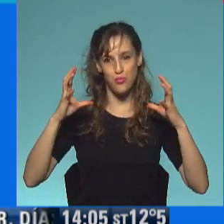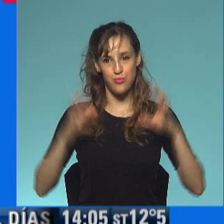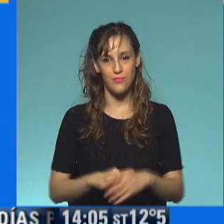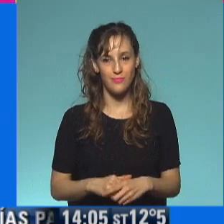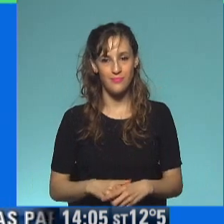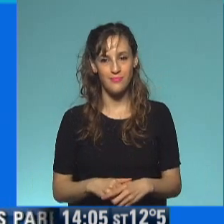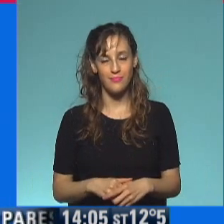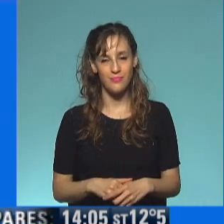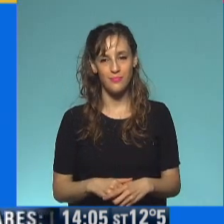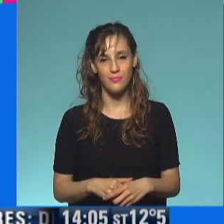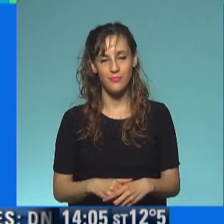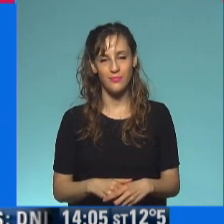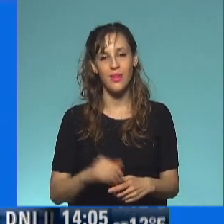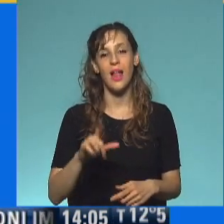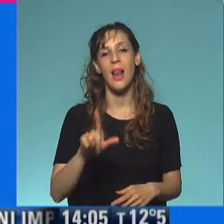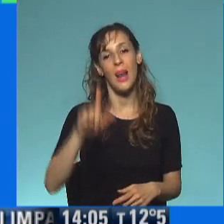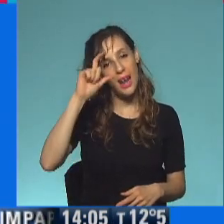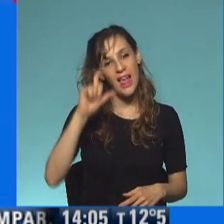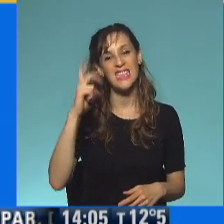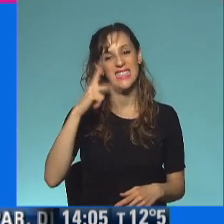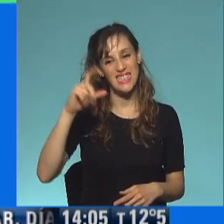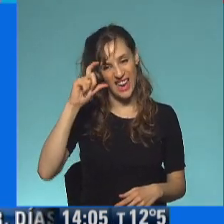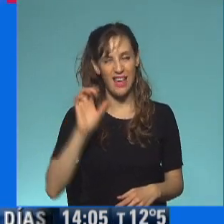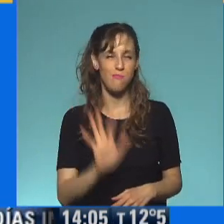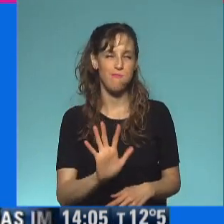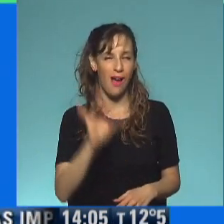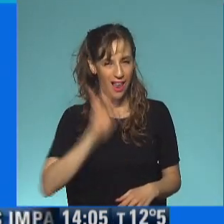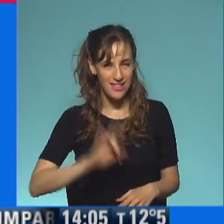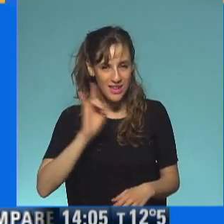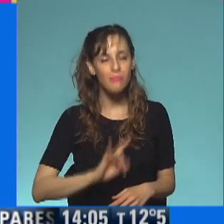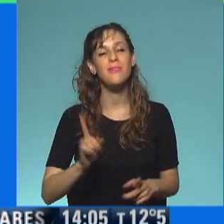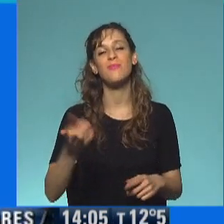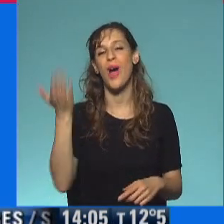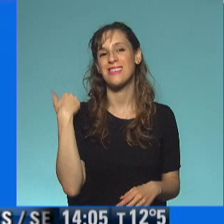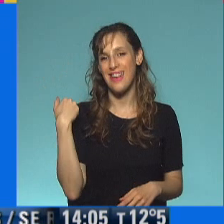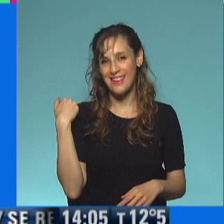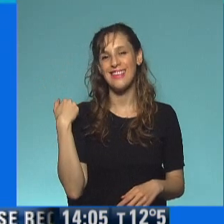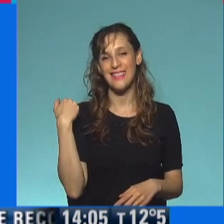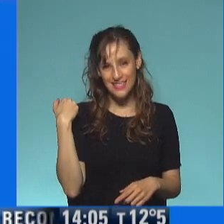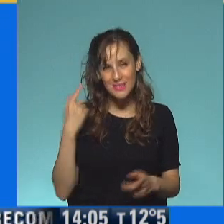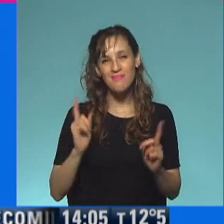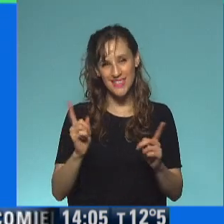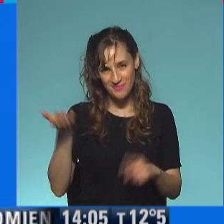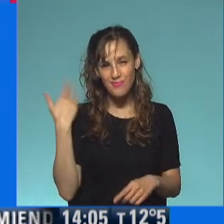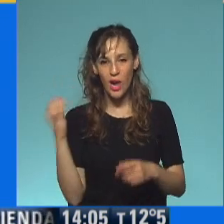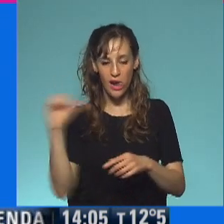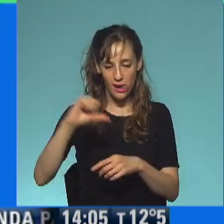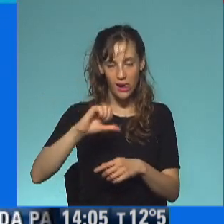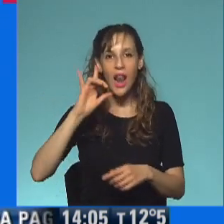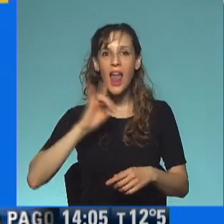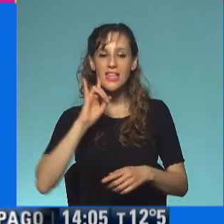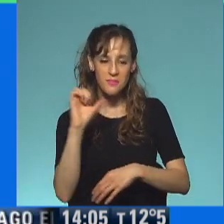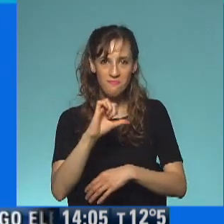revientes! Leche escribió Jano. Escribió él. Claro, era la respuesta de ayer. Lo que tenía la regadera. ¿Qué salía de esa regadera que tomaba el